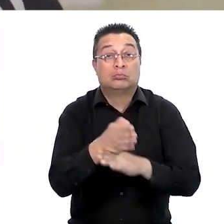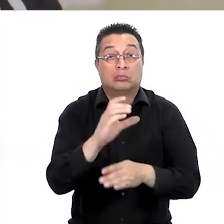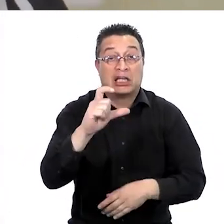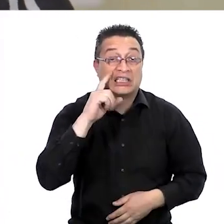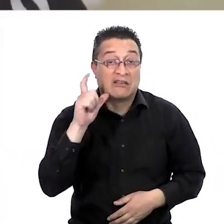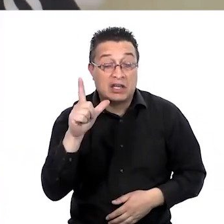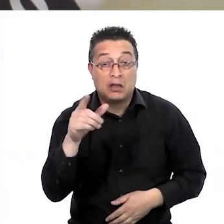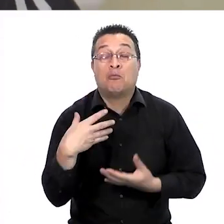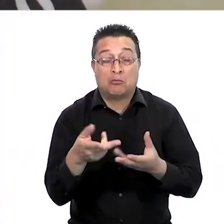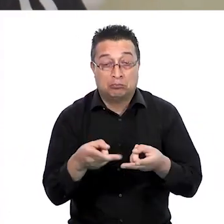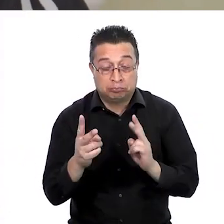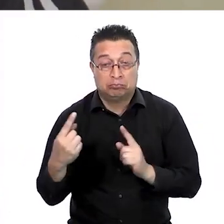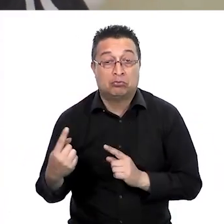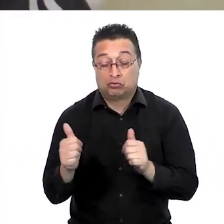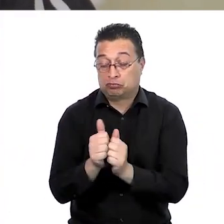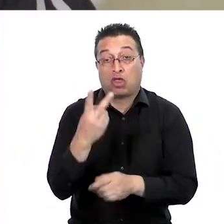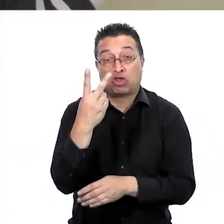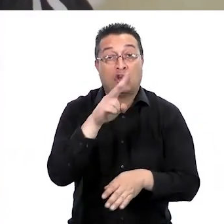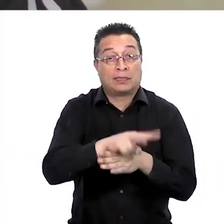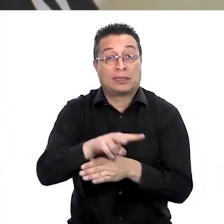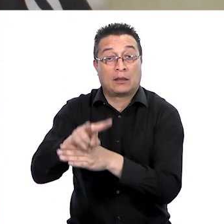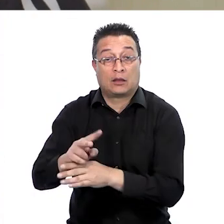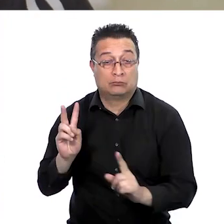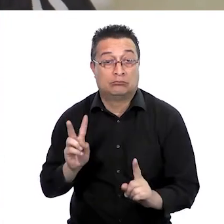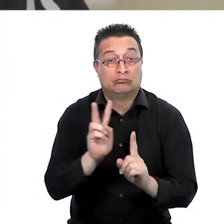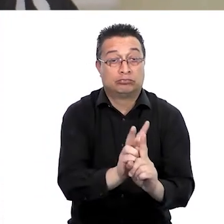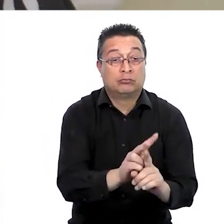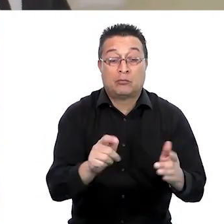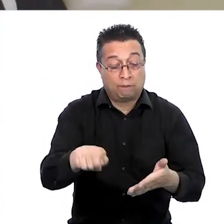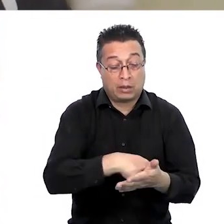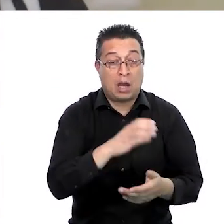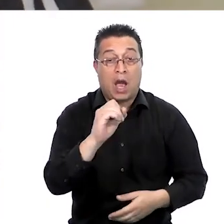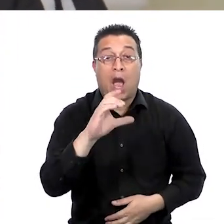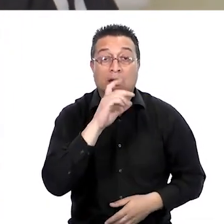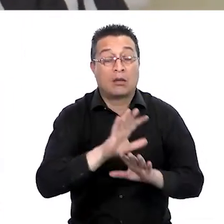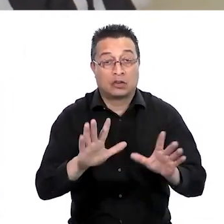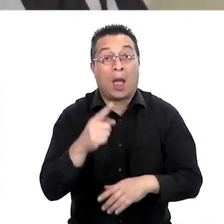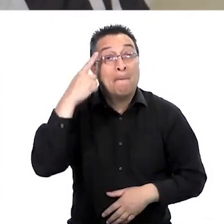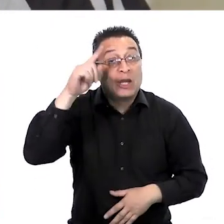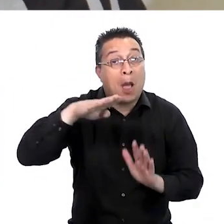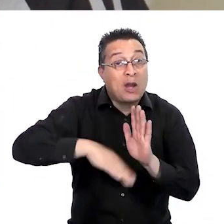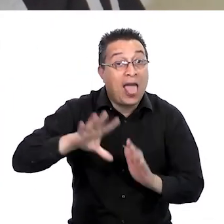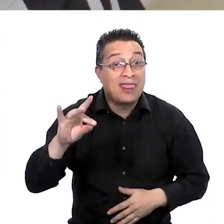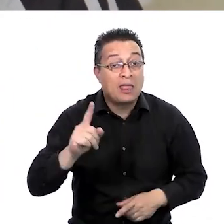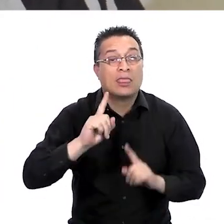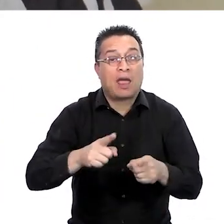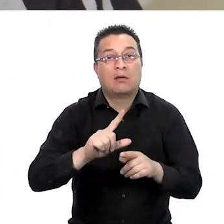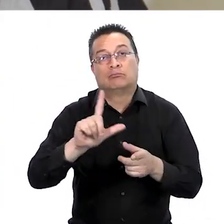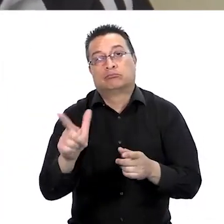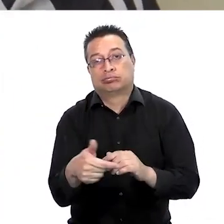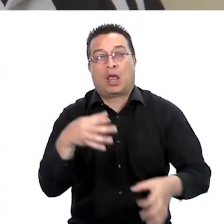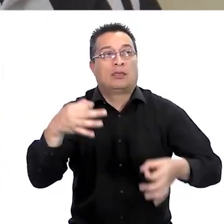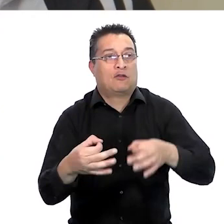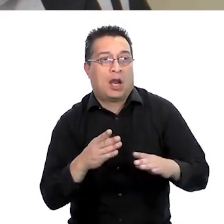hora de registro civil, te la dan y vas con 2 testigos, firmas un acta y listo. Pero si eres menor de edad, tienes que esperar